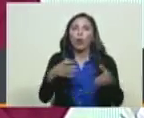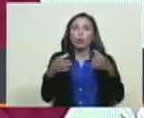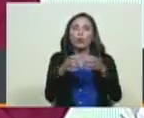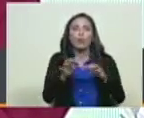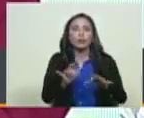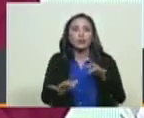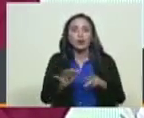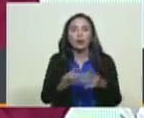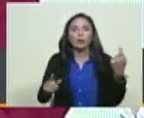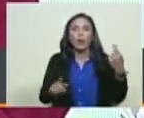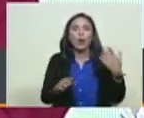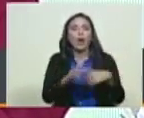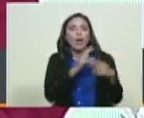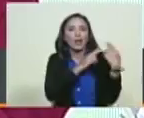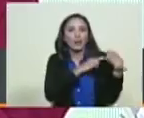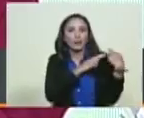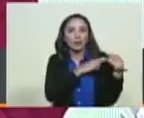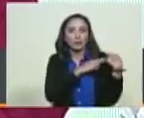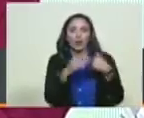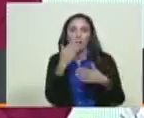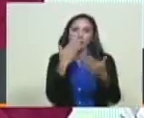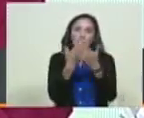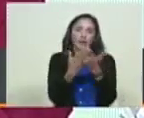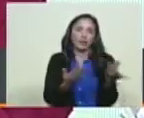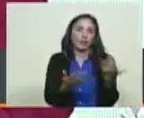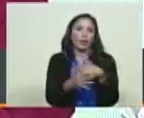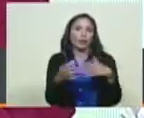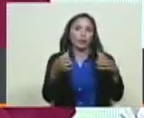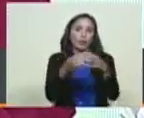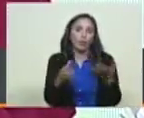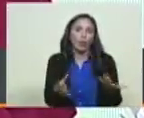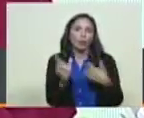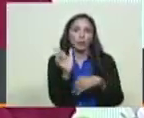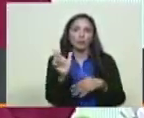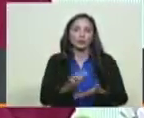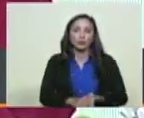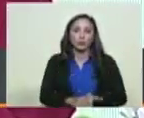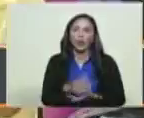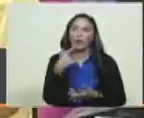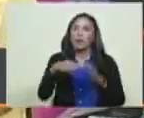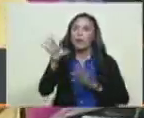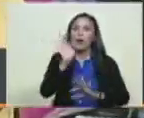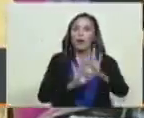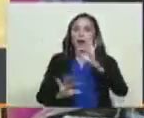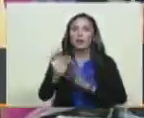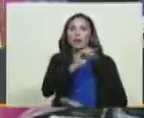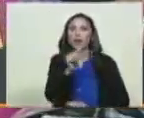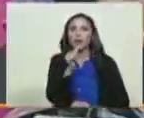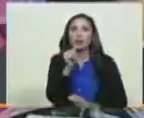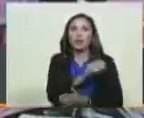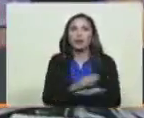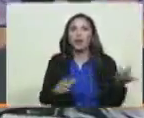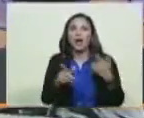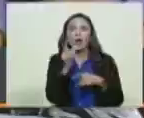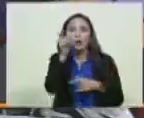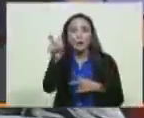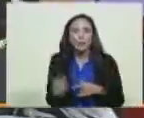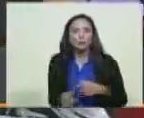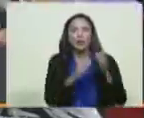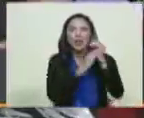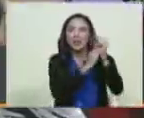primera autoridad al frente de la dirección nacional elijamos a un secretario general